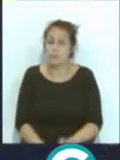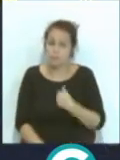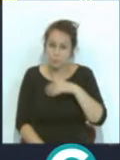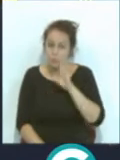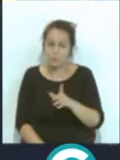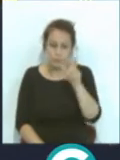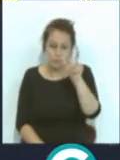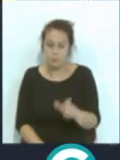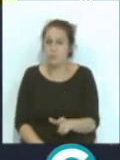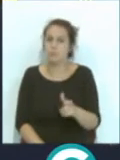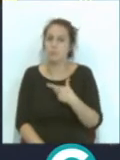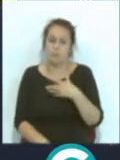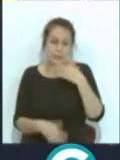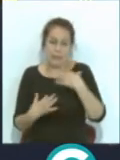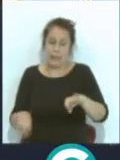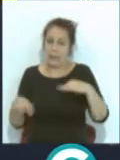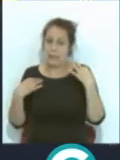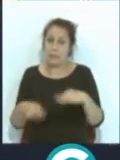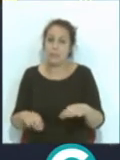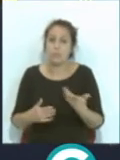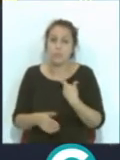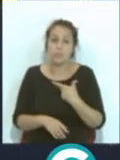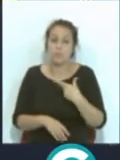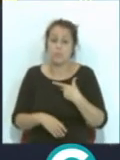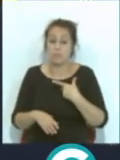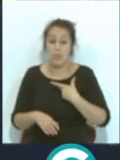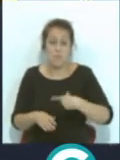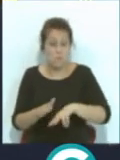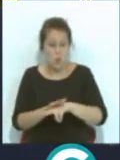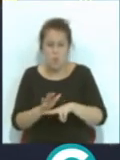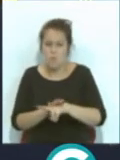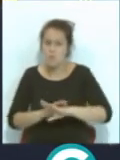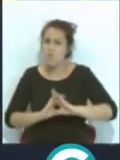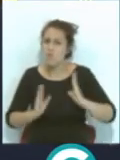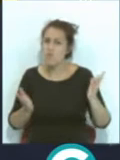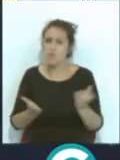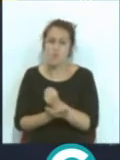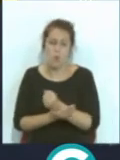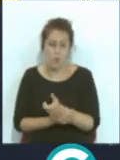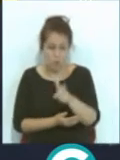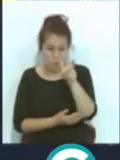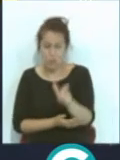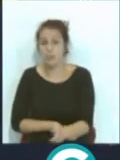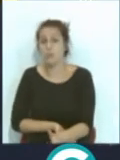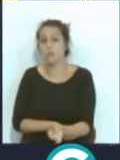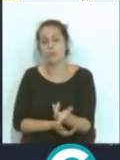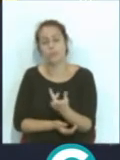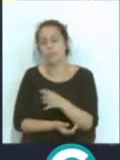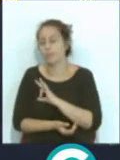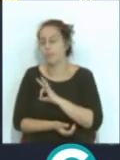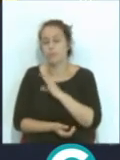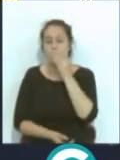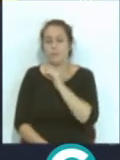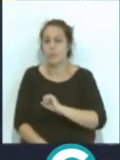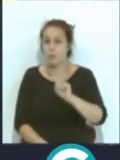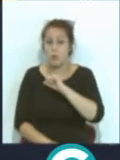una persona muy, muy sencilla, lo ha sido todo en el fútbol y me parece un señor espectacular,